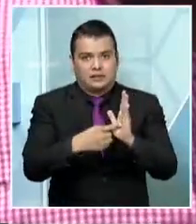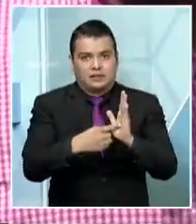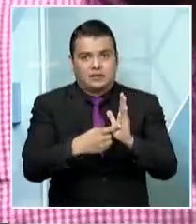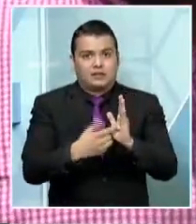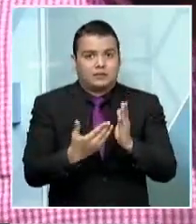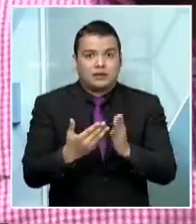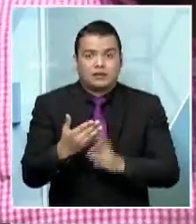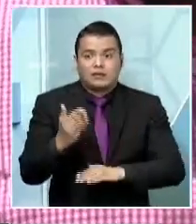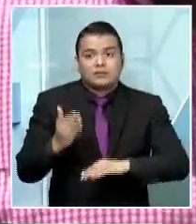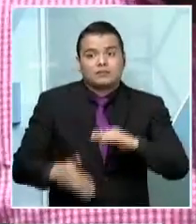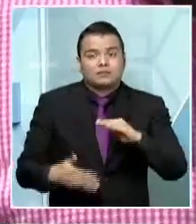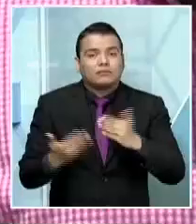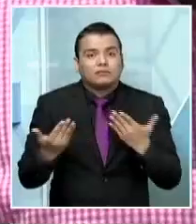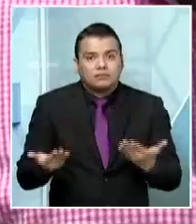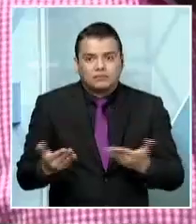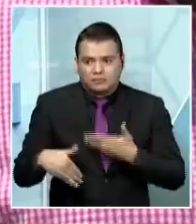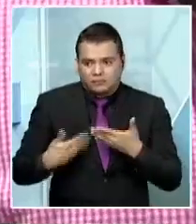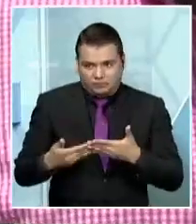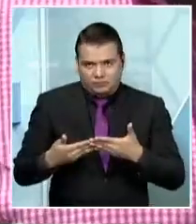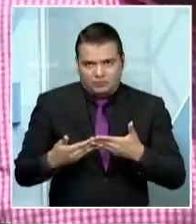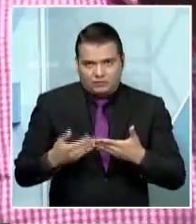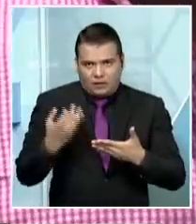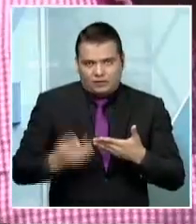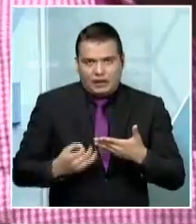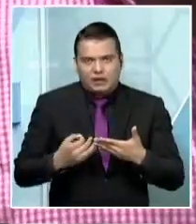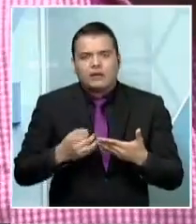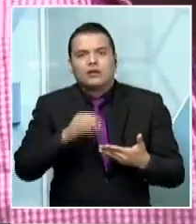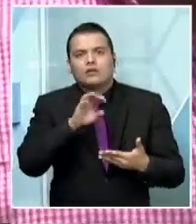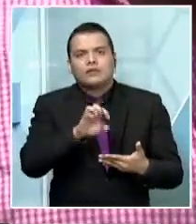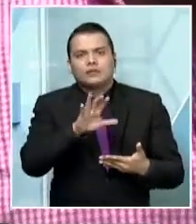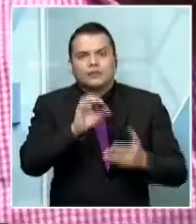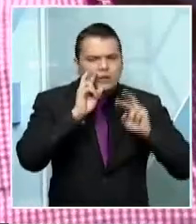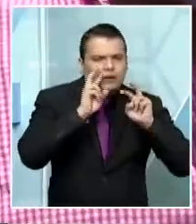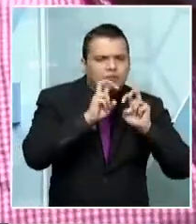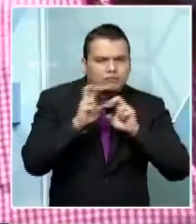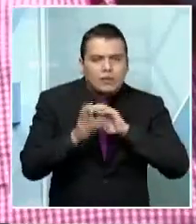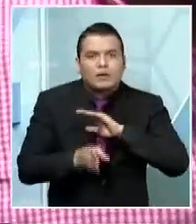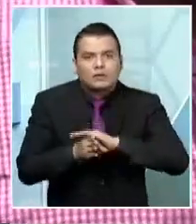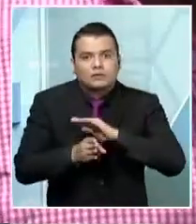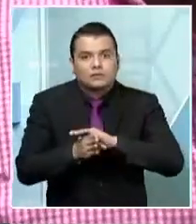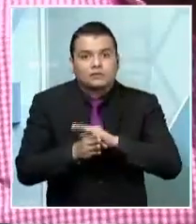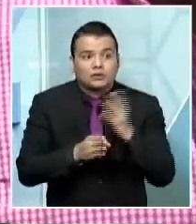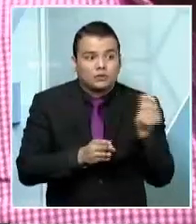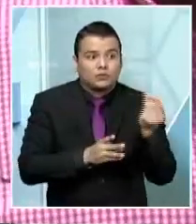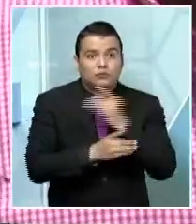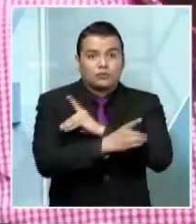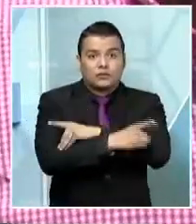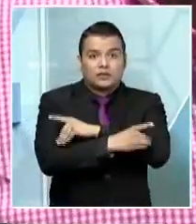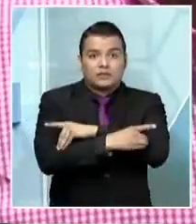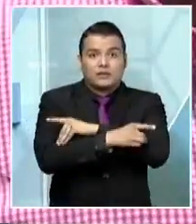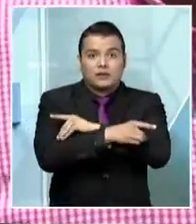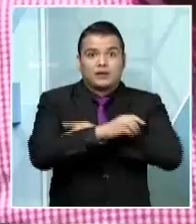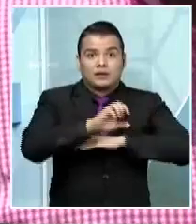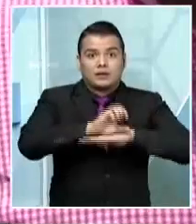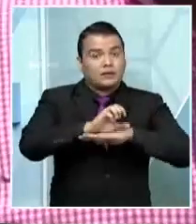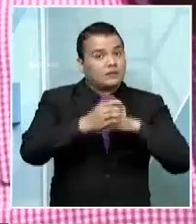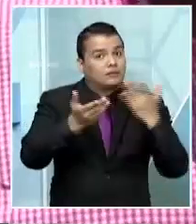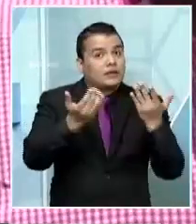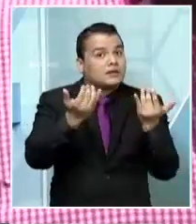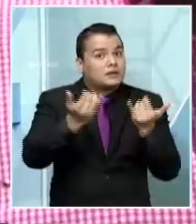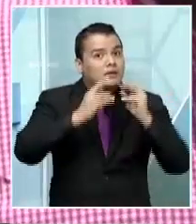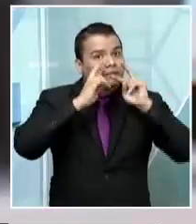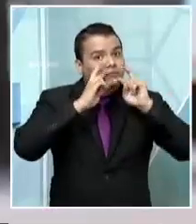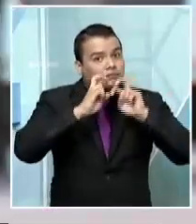van 950 expedientes abiertos, frente a lo cual estamos pidiéndole a control disciplinario que realice